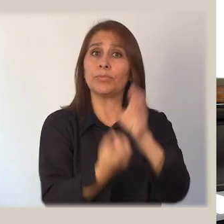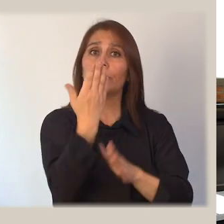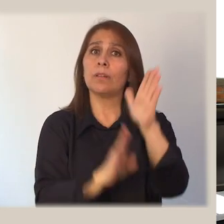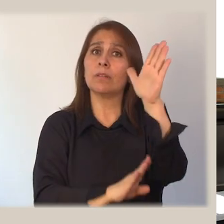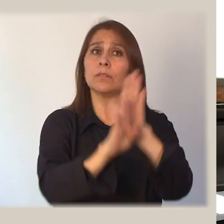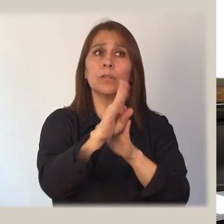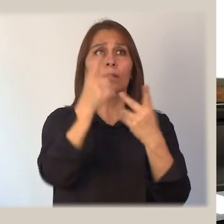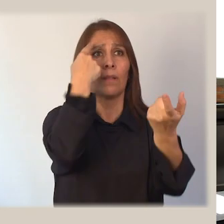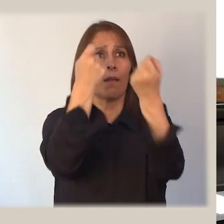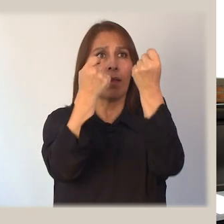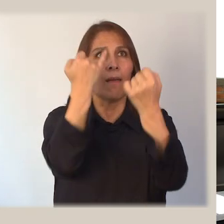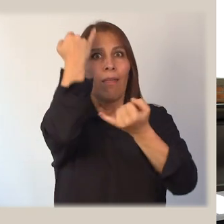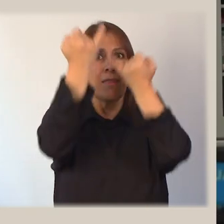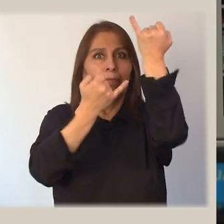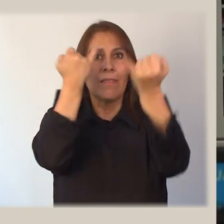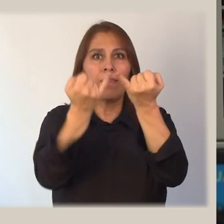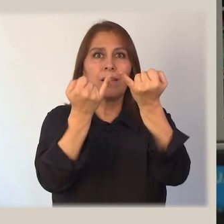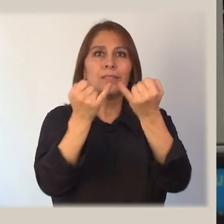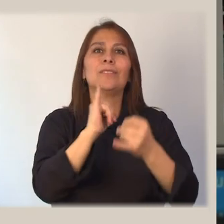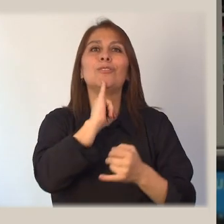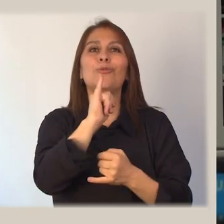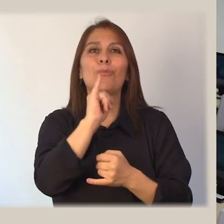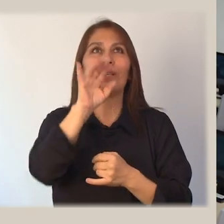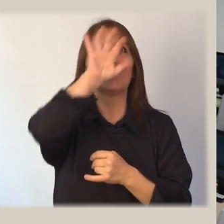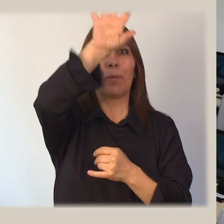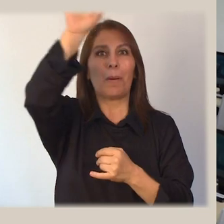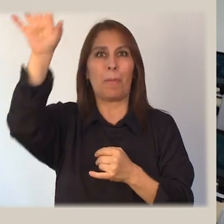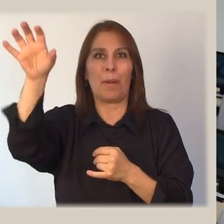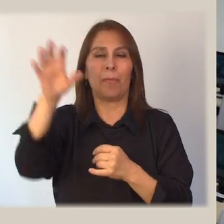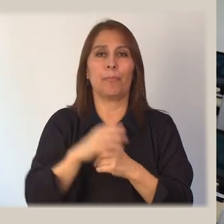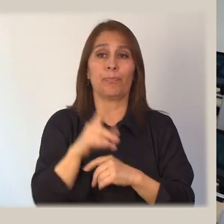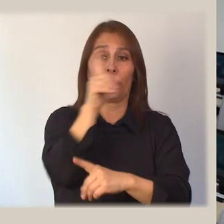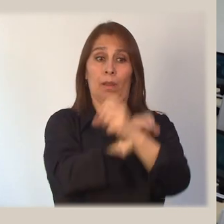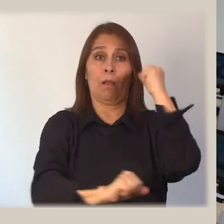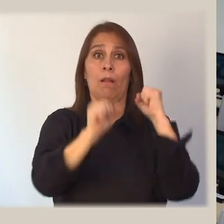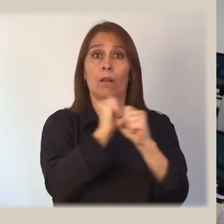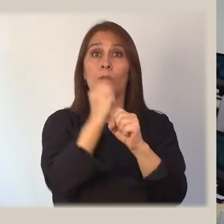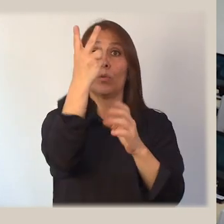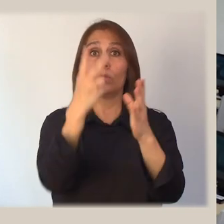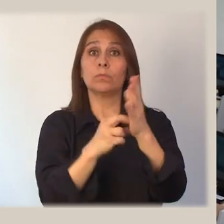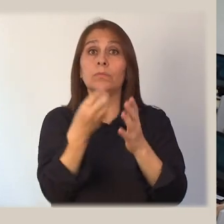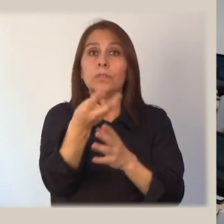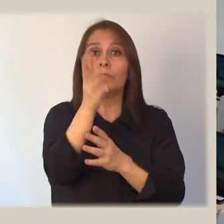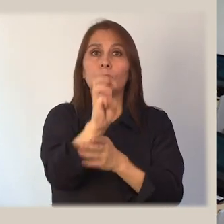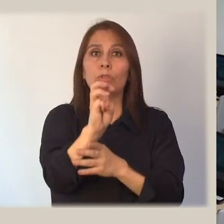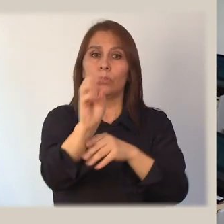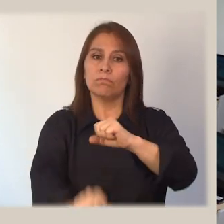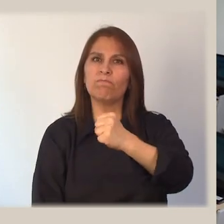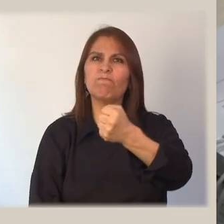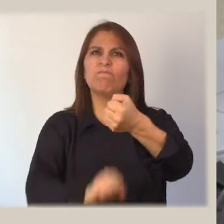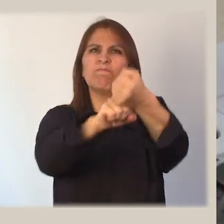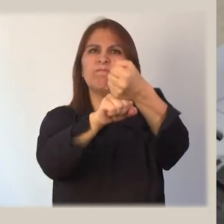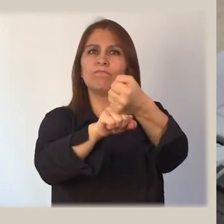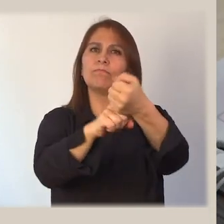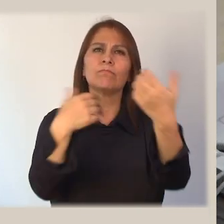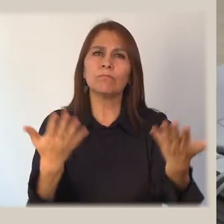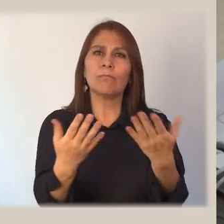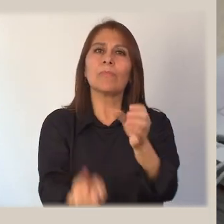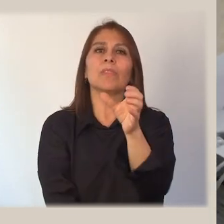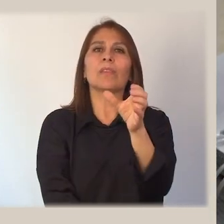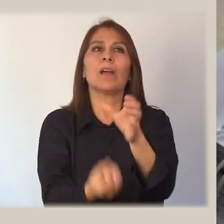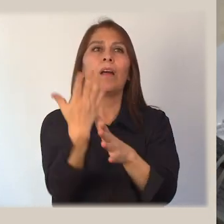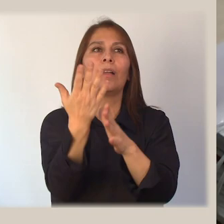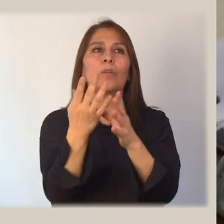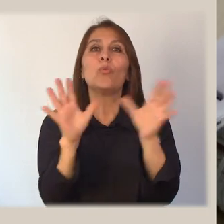el desarrollo de iniciativas y estrategias de formación en lenguas extranjeras, que en el año 2018 fueron respaldadas con la